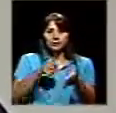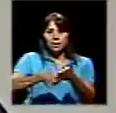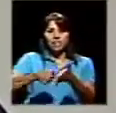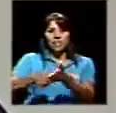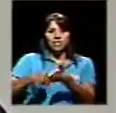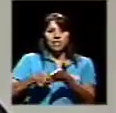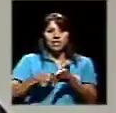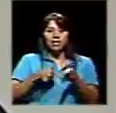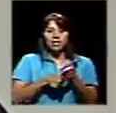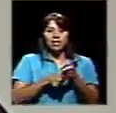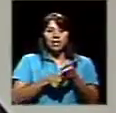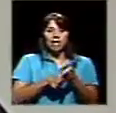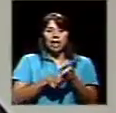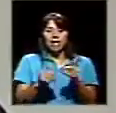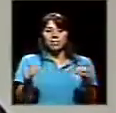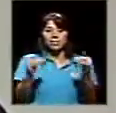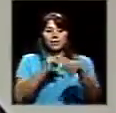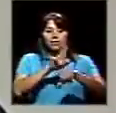electoral nacional,